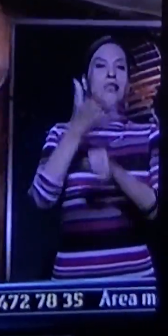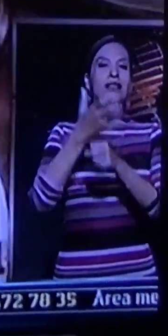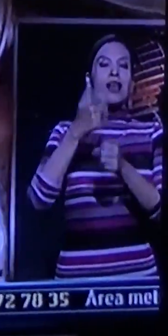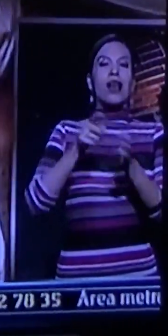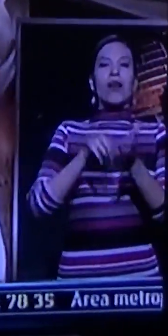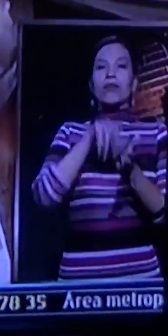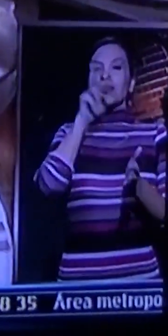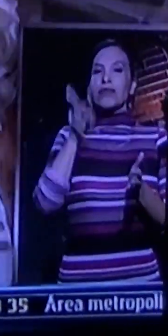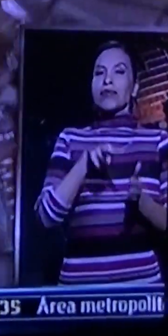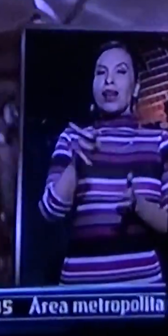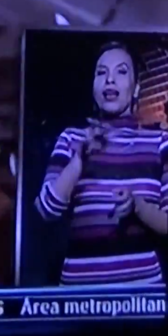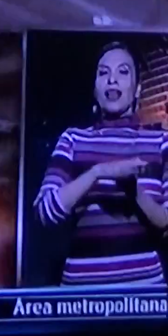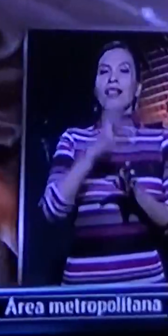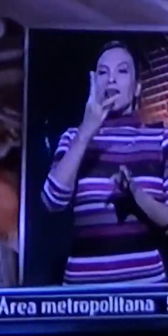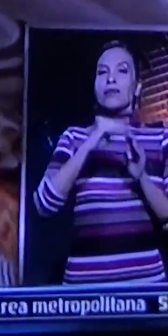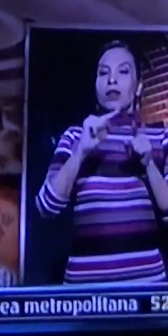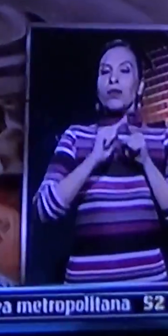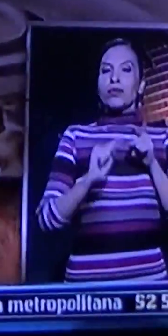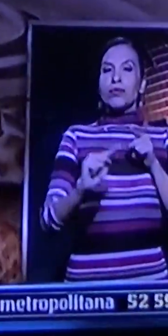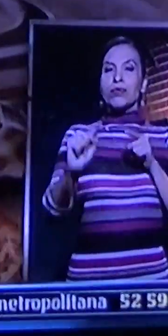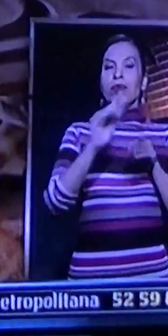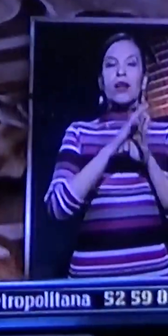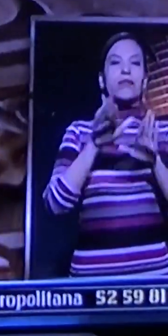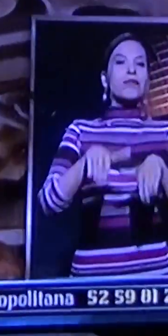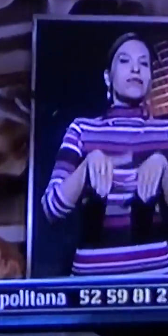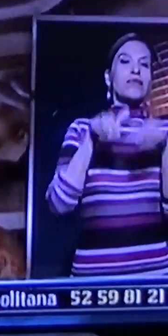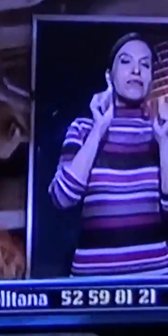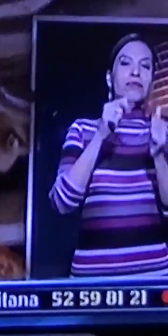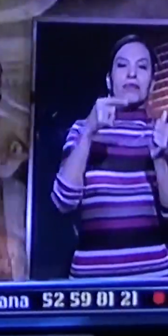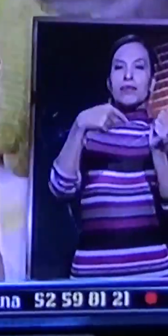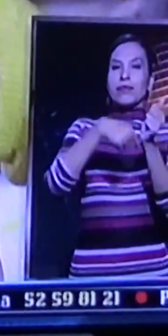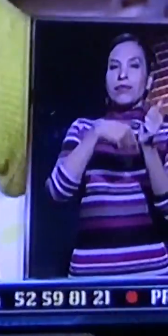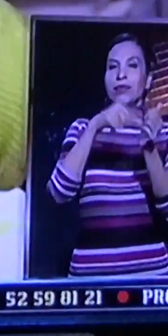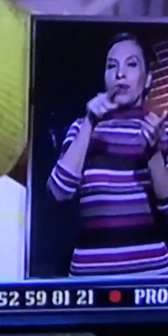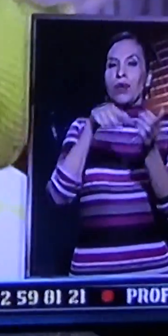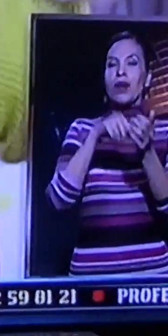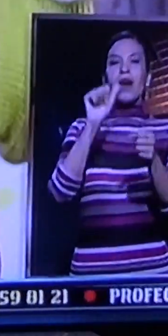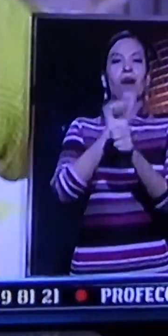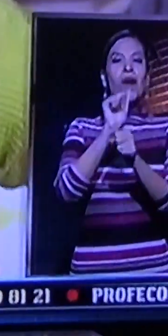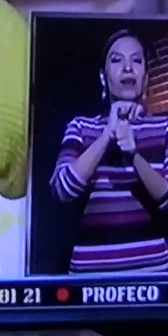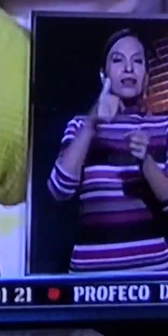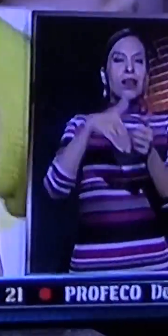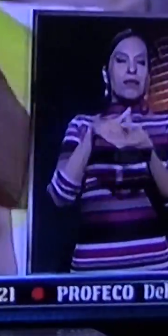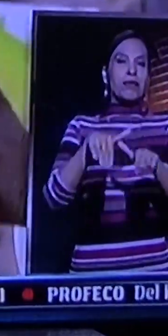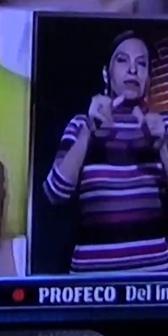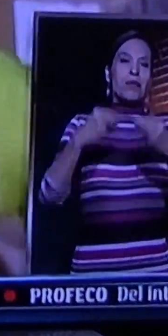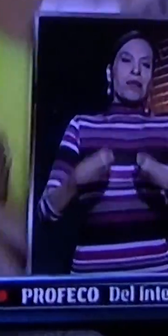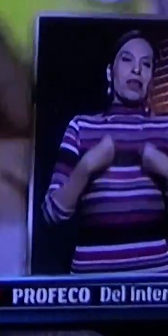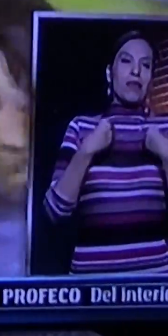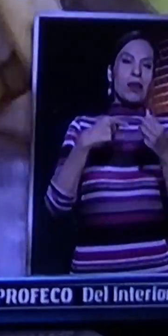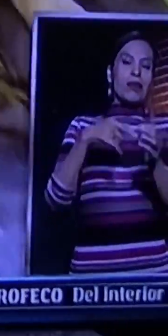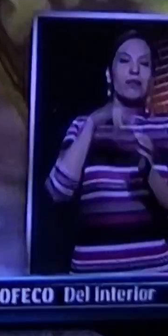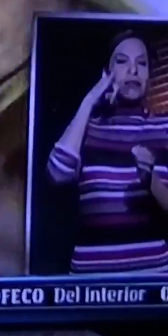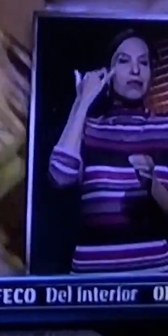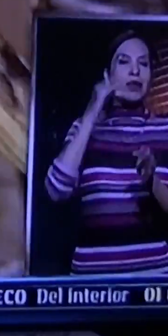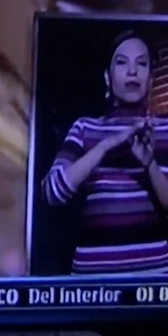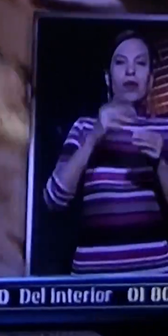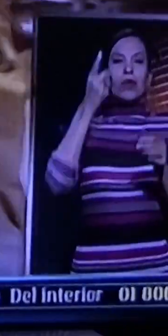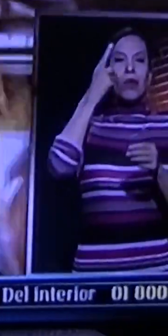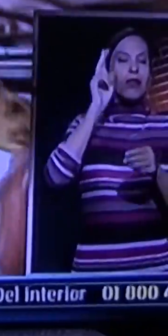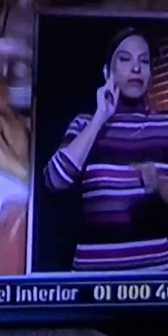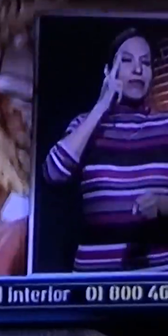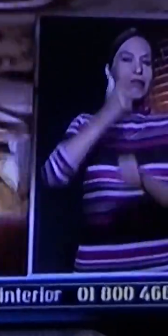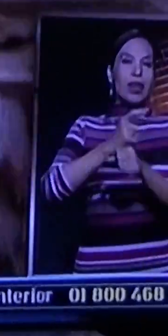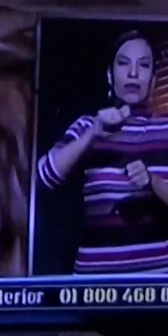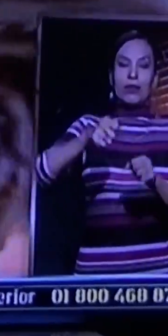boa constrictor de 3 metros de largo se había refugiado en el escape de una camioneta. Ahí vivía. Su dueña la descubrió cuando iba a